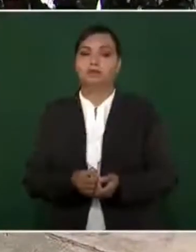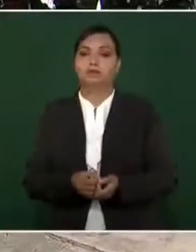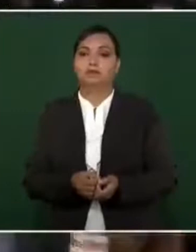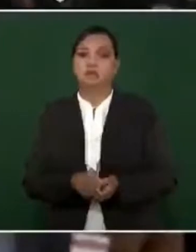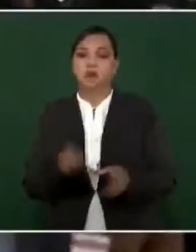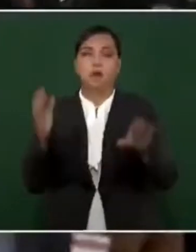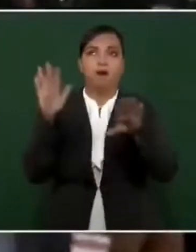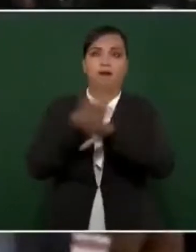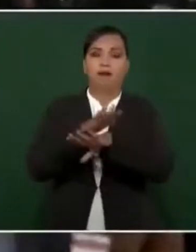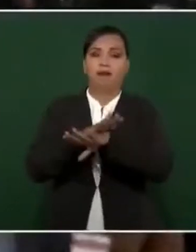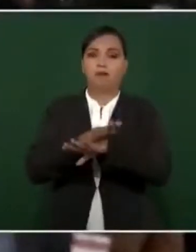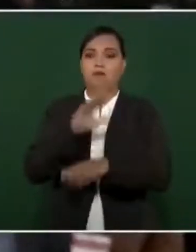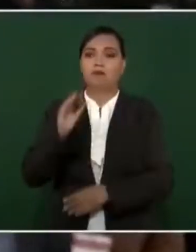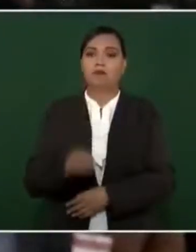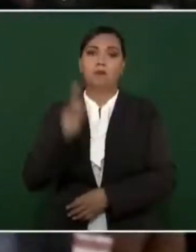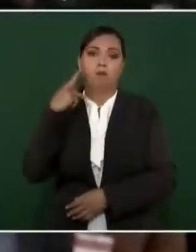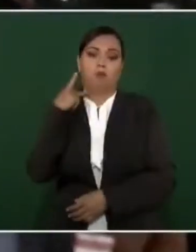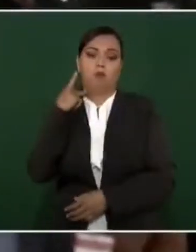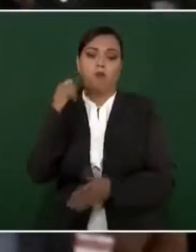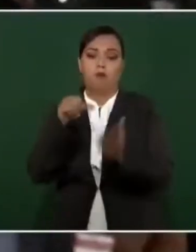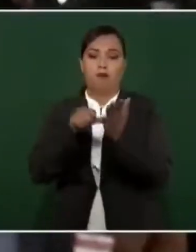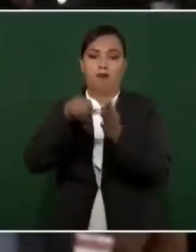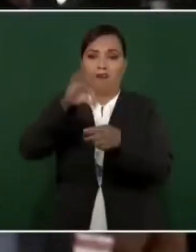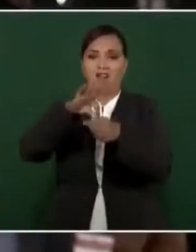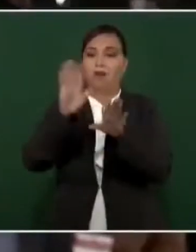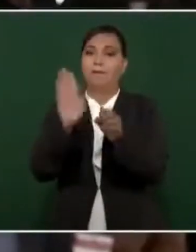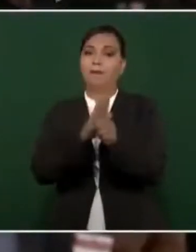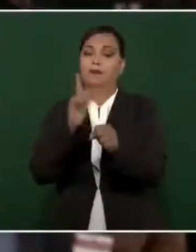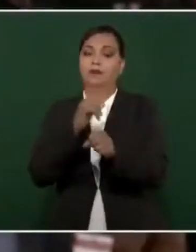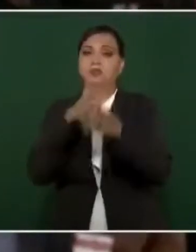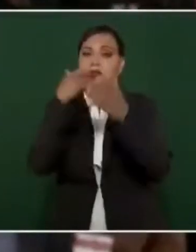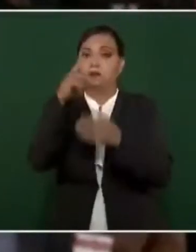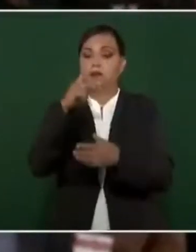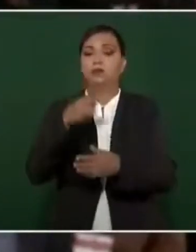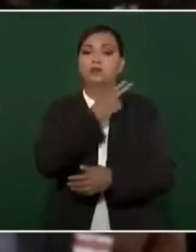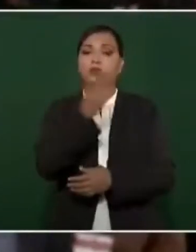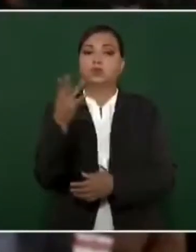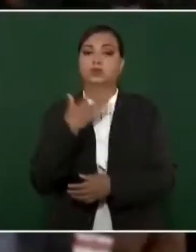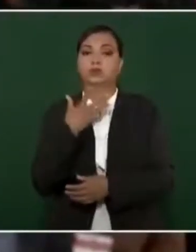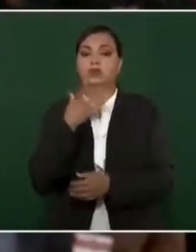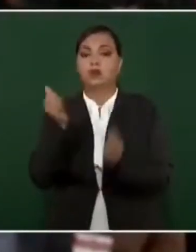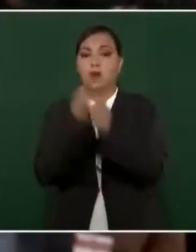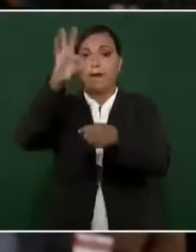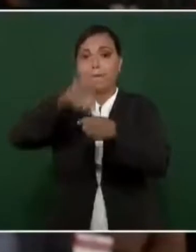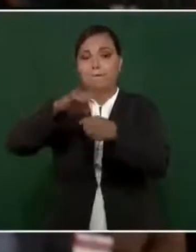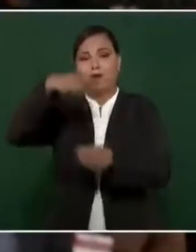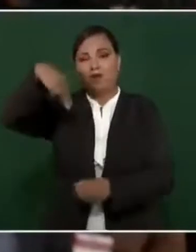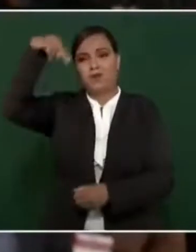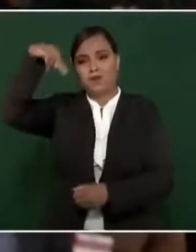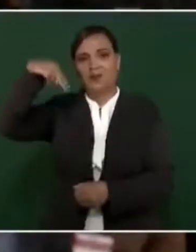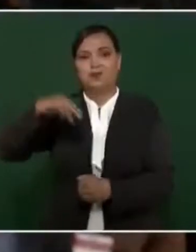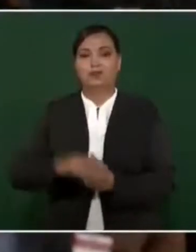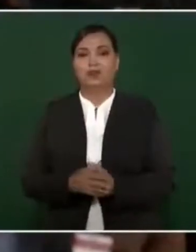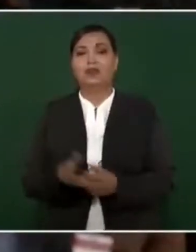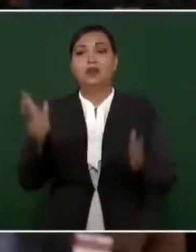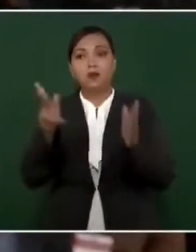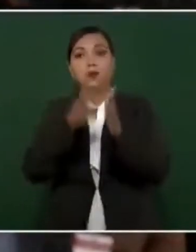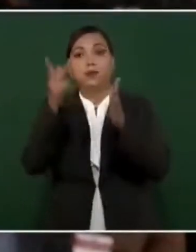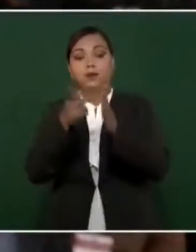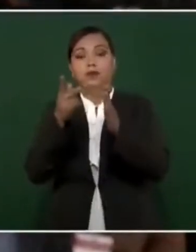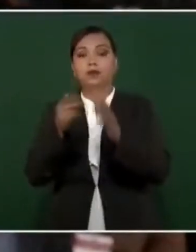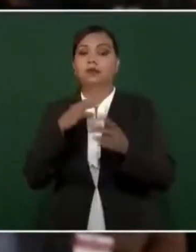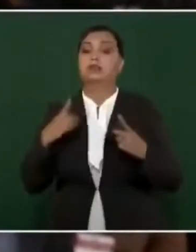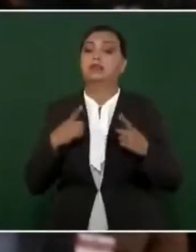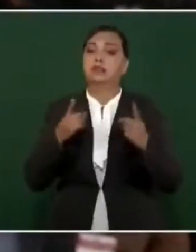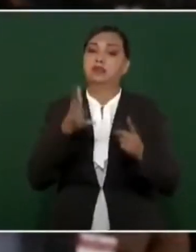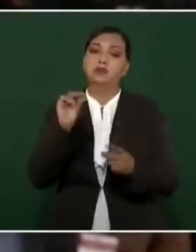Cuenta usted con el voto del norte que en otras ocasiones se le había negado. En esta ocasión grandes